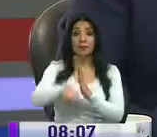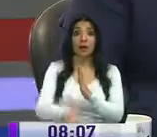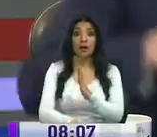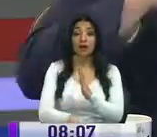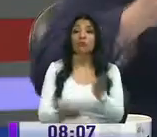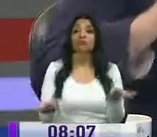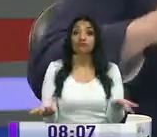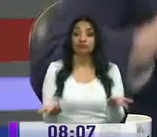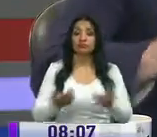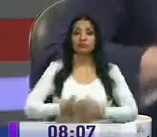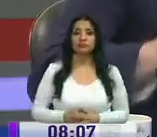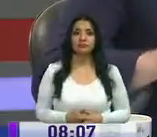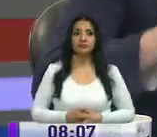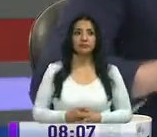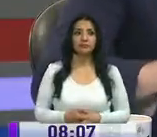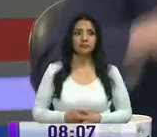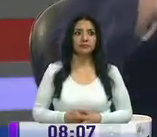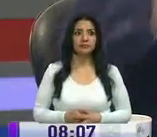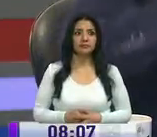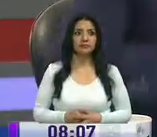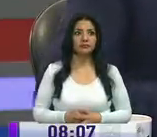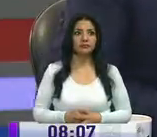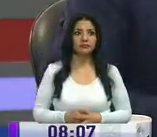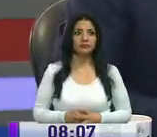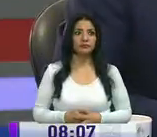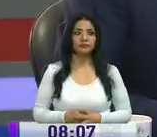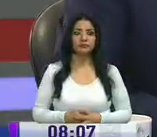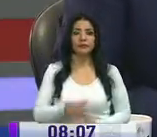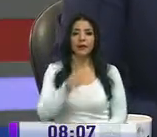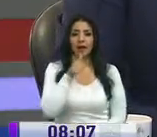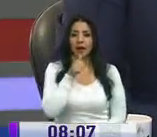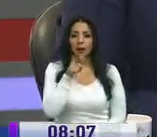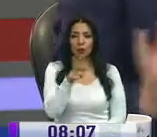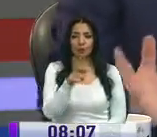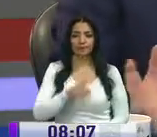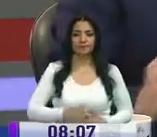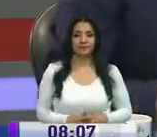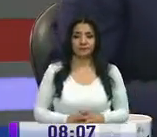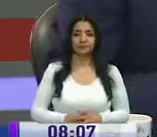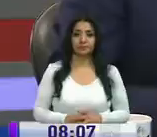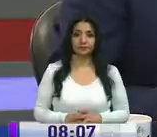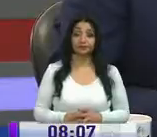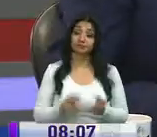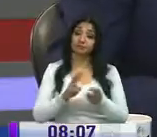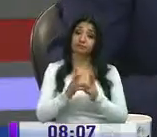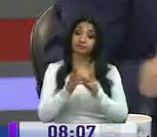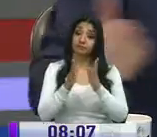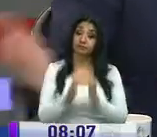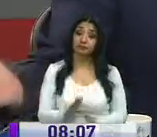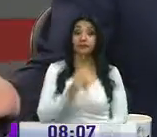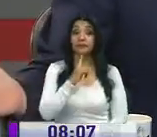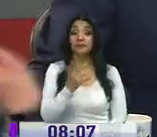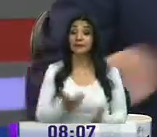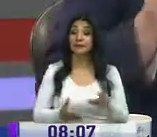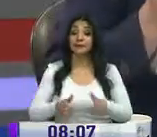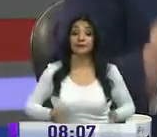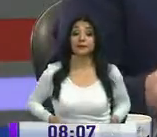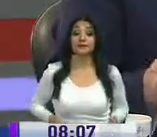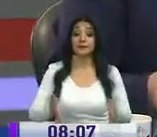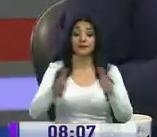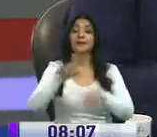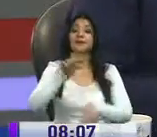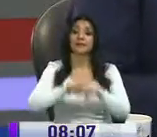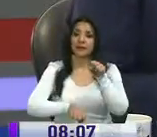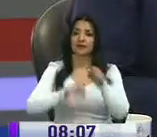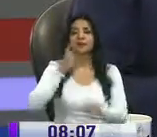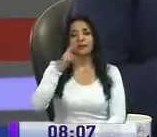Adivinen, ¿qué creen? 5-4-3-2, usted ganó, agua. Y creen los vecinos, evidentemente, que puede afectar al resto de la vía, como es